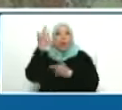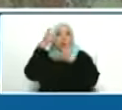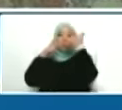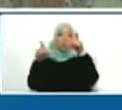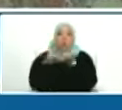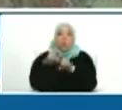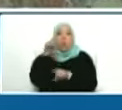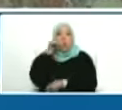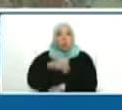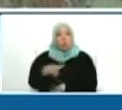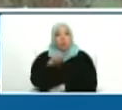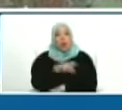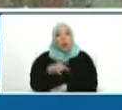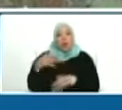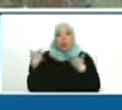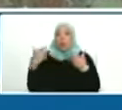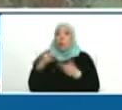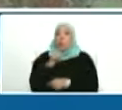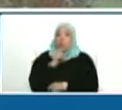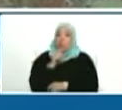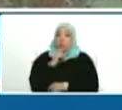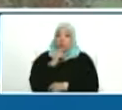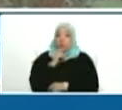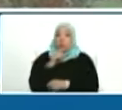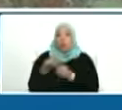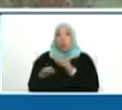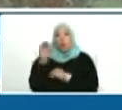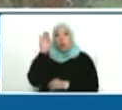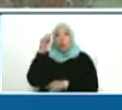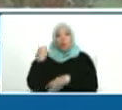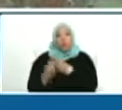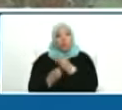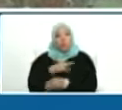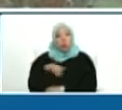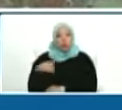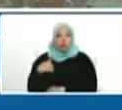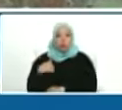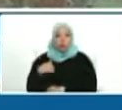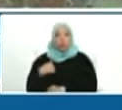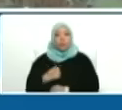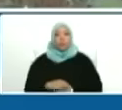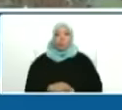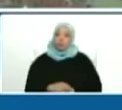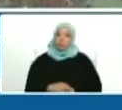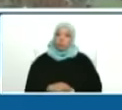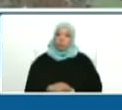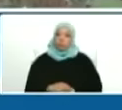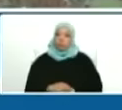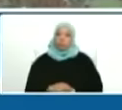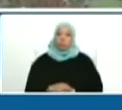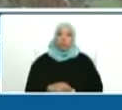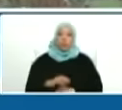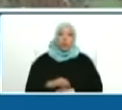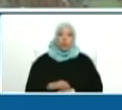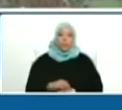el pueblo de las dificultades. Echaos para adelante lo que somos nosotros. Eso es lo que somos